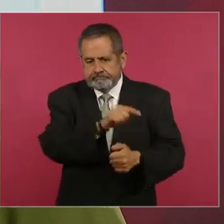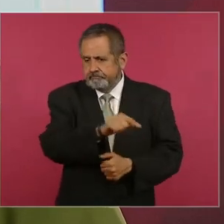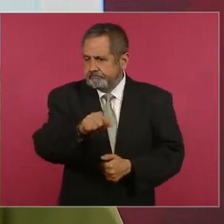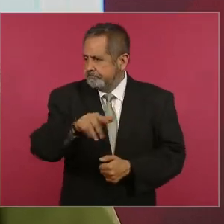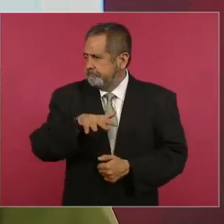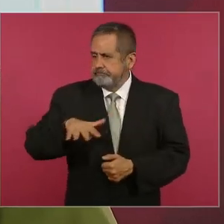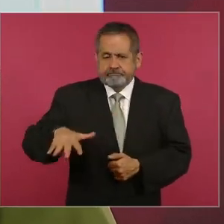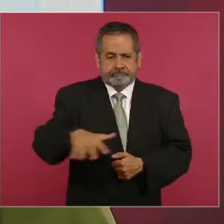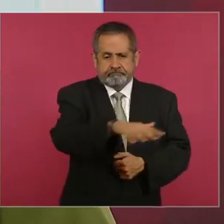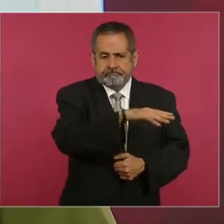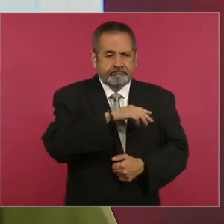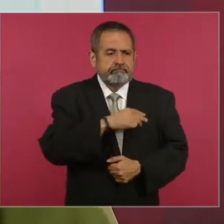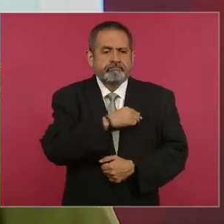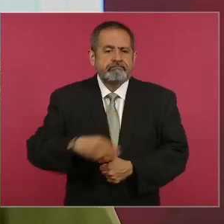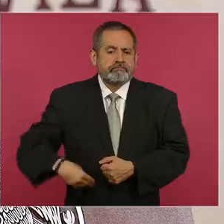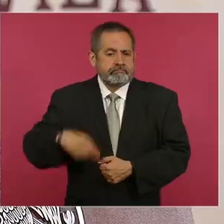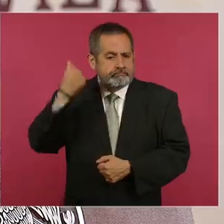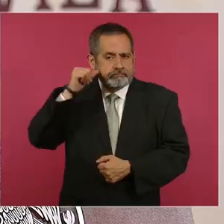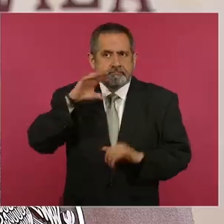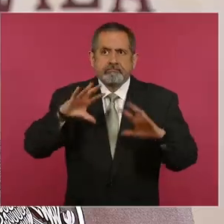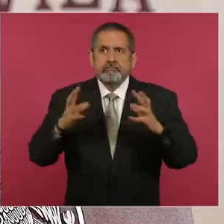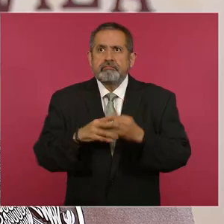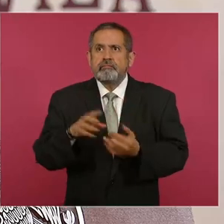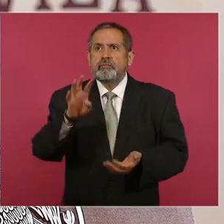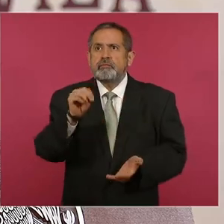Acapulco, todos estos